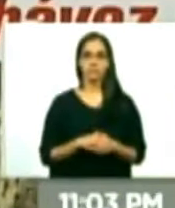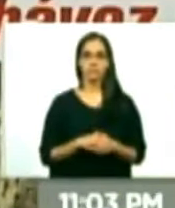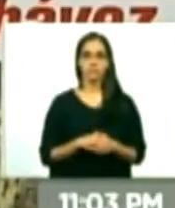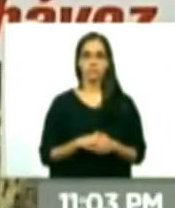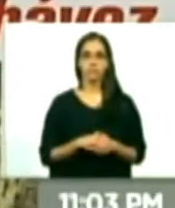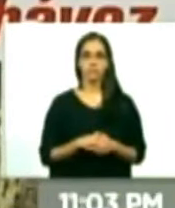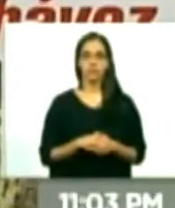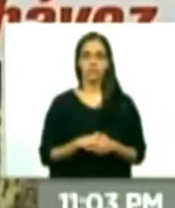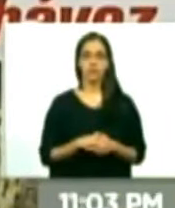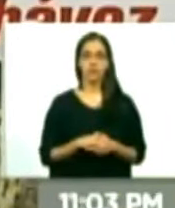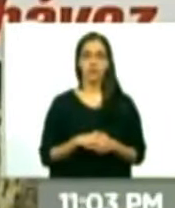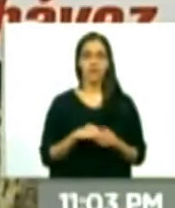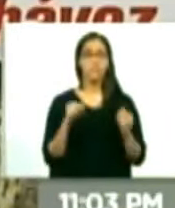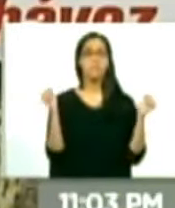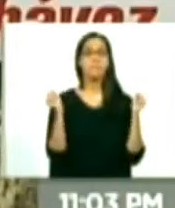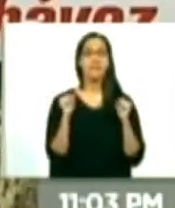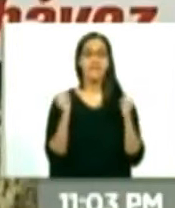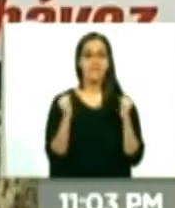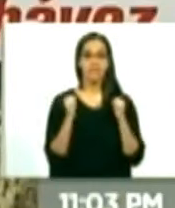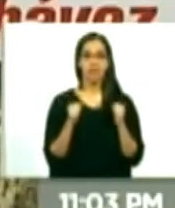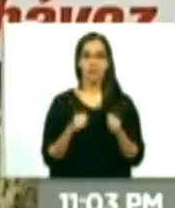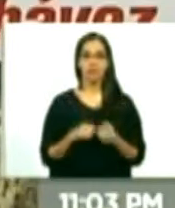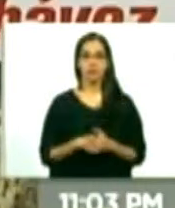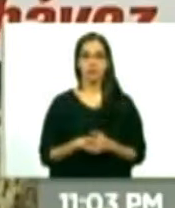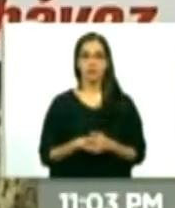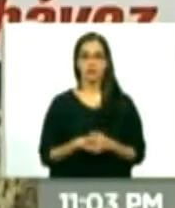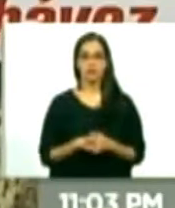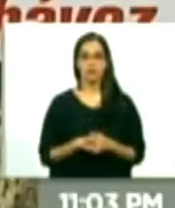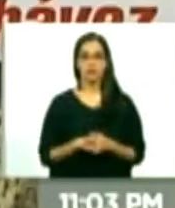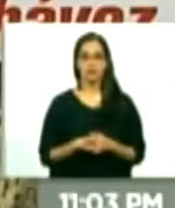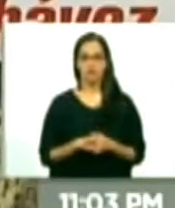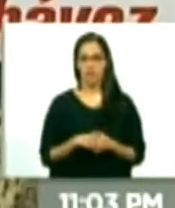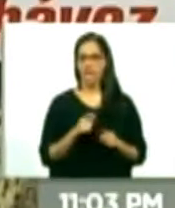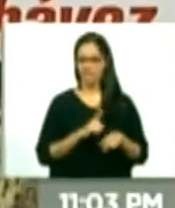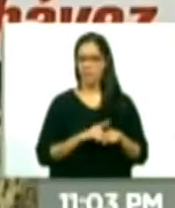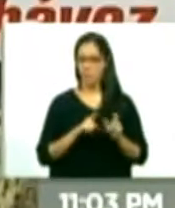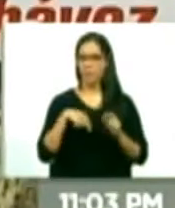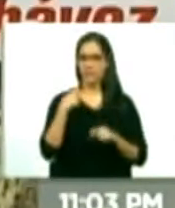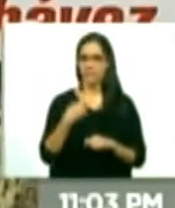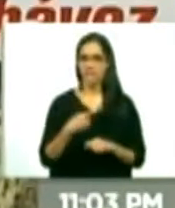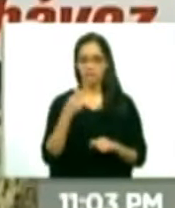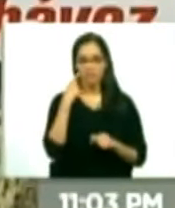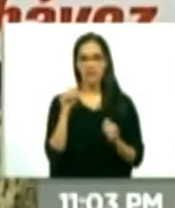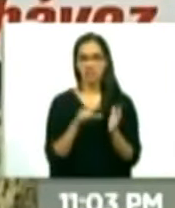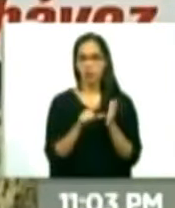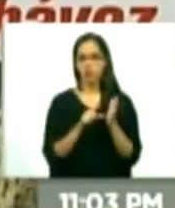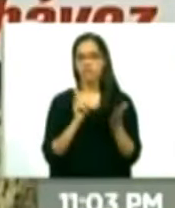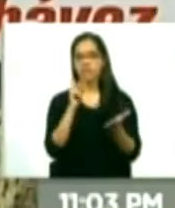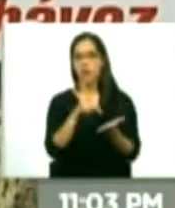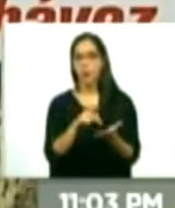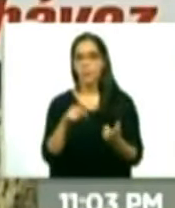en El Vigía, allá en Mérida. Todavía nos queda chance para mañana, es donde rodamos mañana.